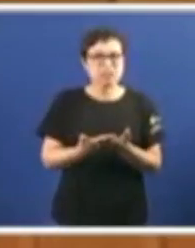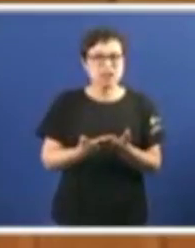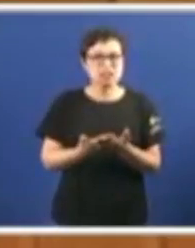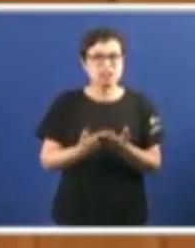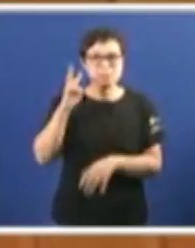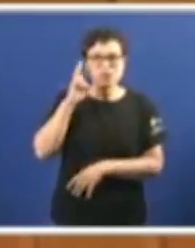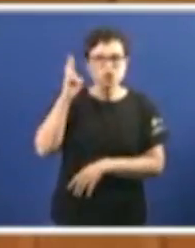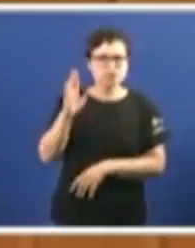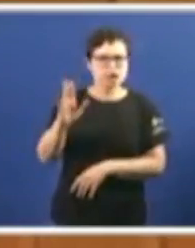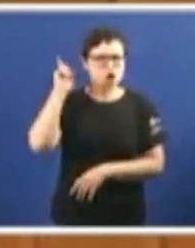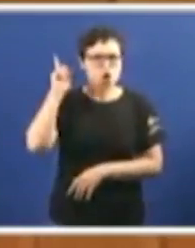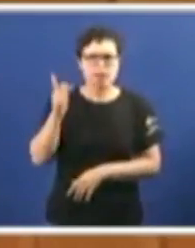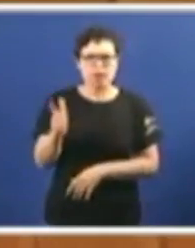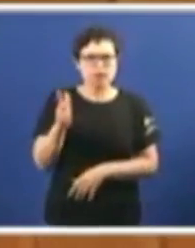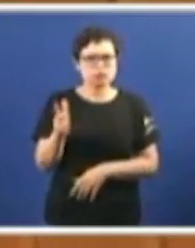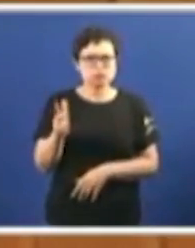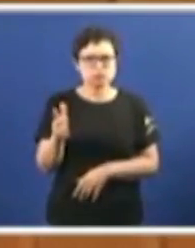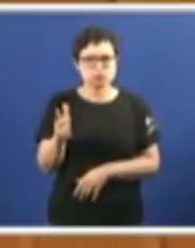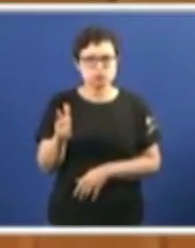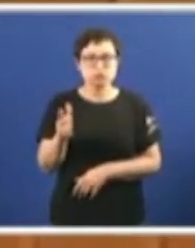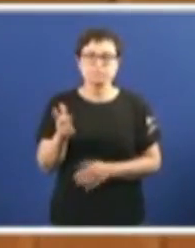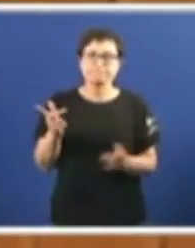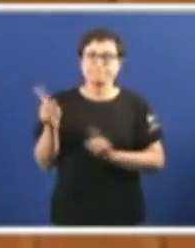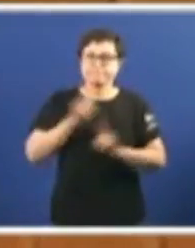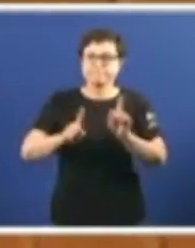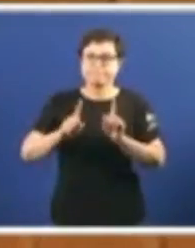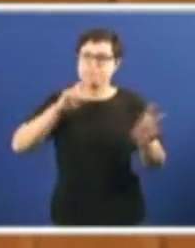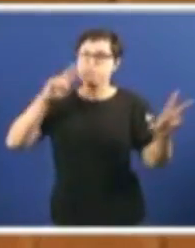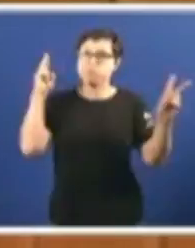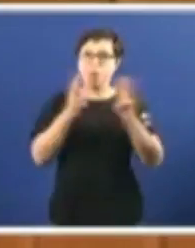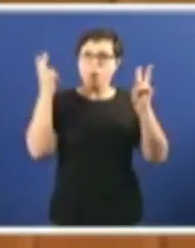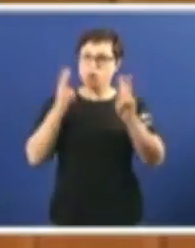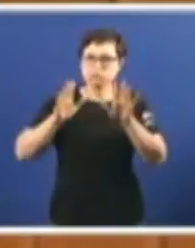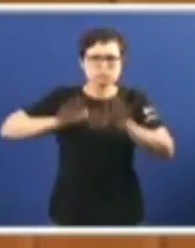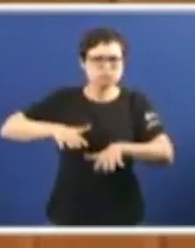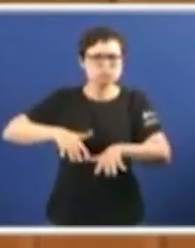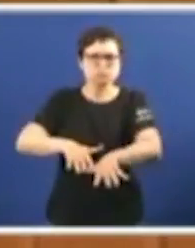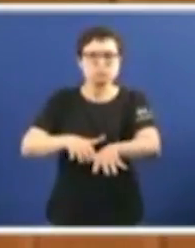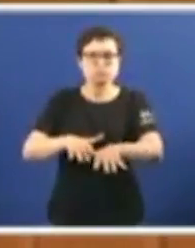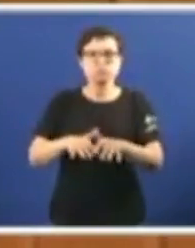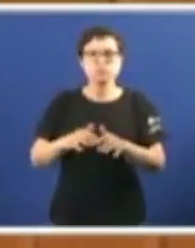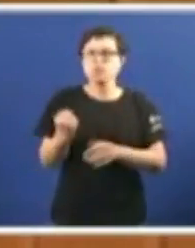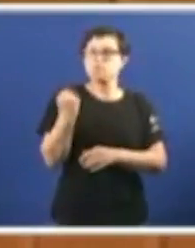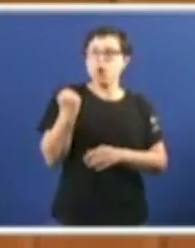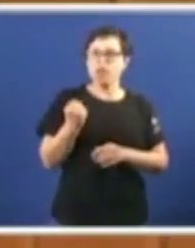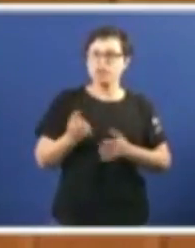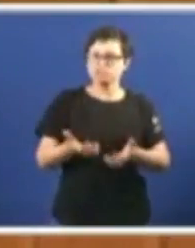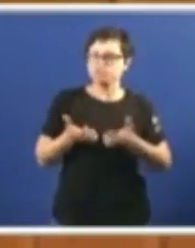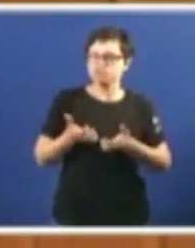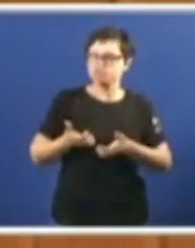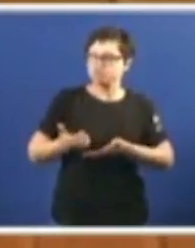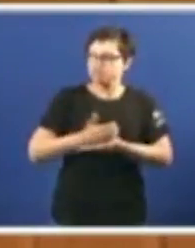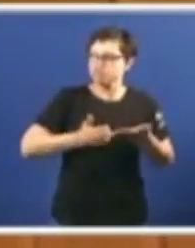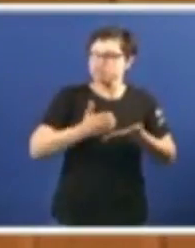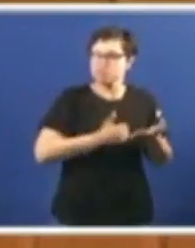aos pensionistas, que o problema é que se lle botaron ás rúas. Mentras os poderosos seguen repartíndose beneficios, exixen austeridade